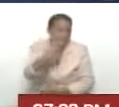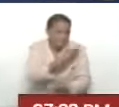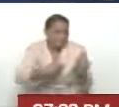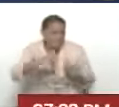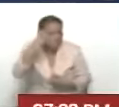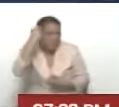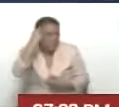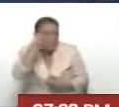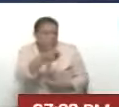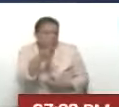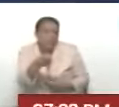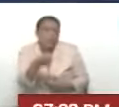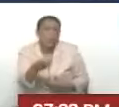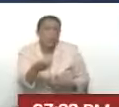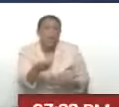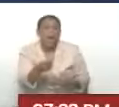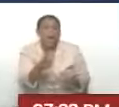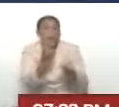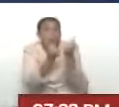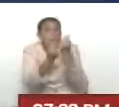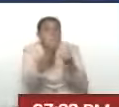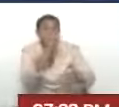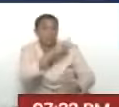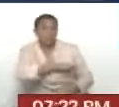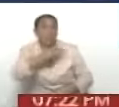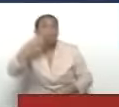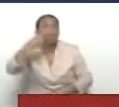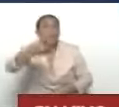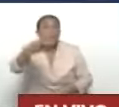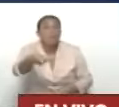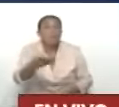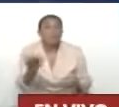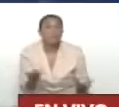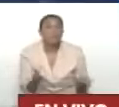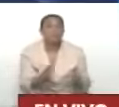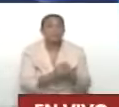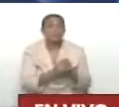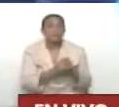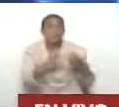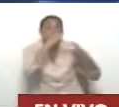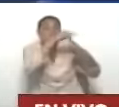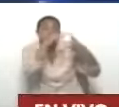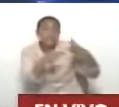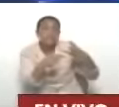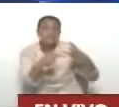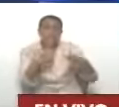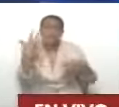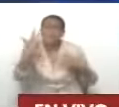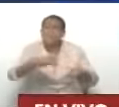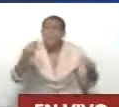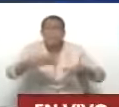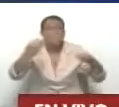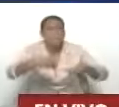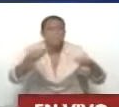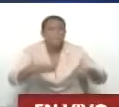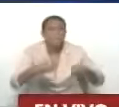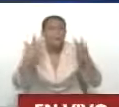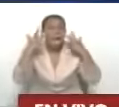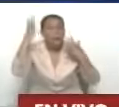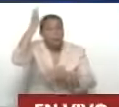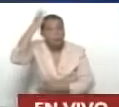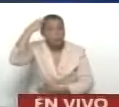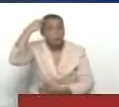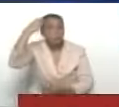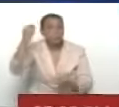¿cuáles cree usted fueron en lo económico, social y político los frentes de lucha que más contribuyeron a despertar la conciencia